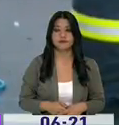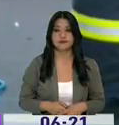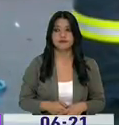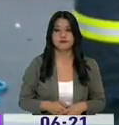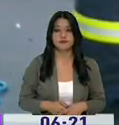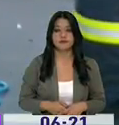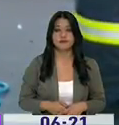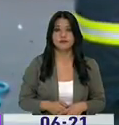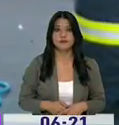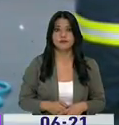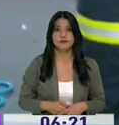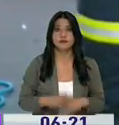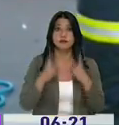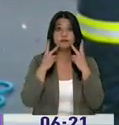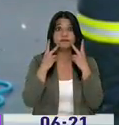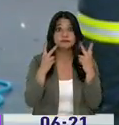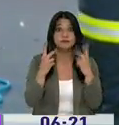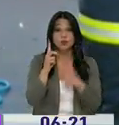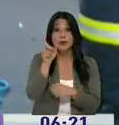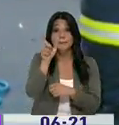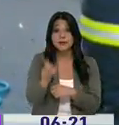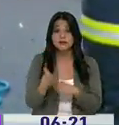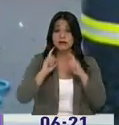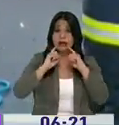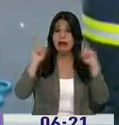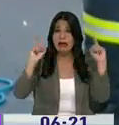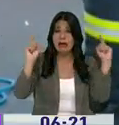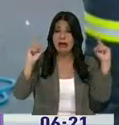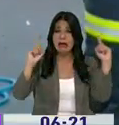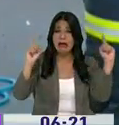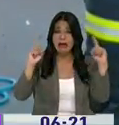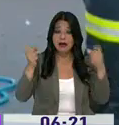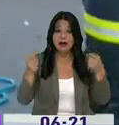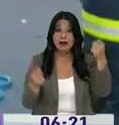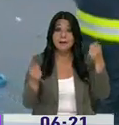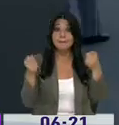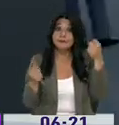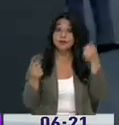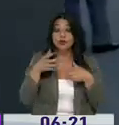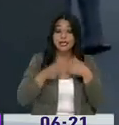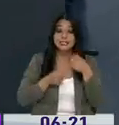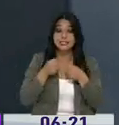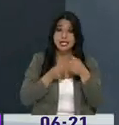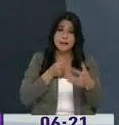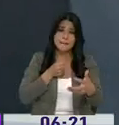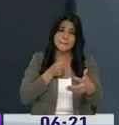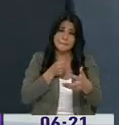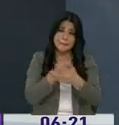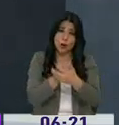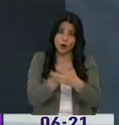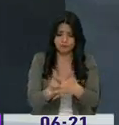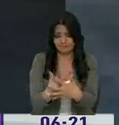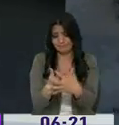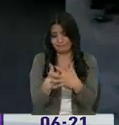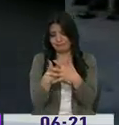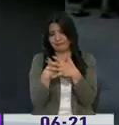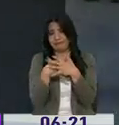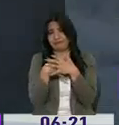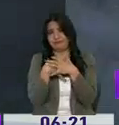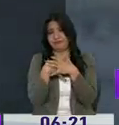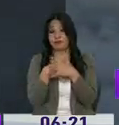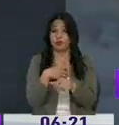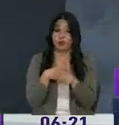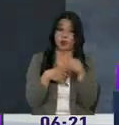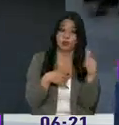Esos eran los gritos de una persona que quedó atrapada en un camión de leche tras sufrir un accidente de tránsito con otro